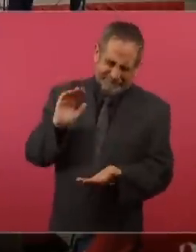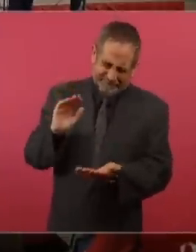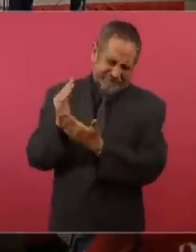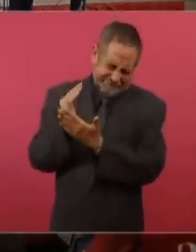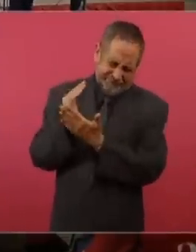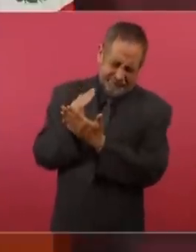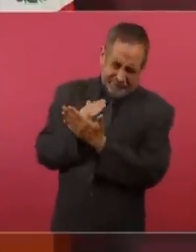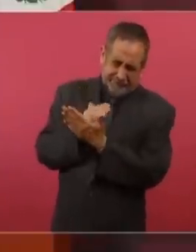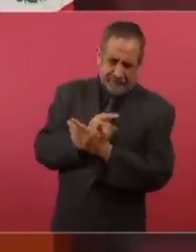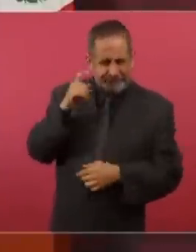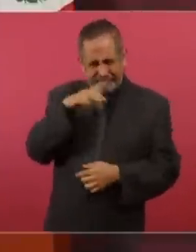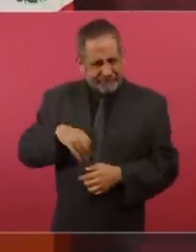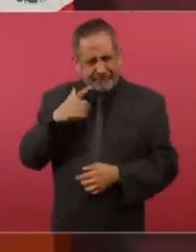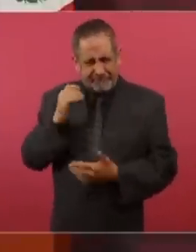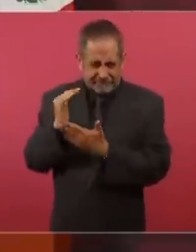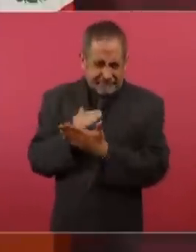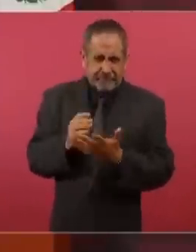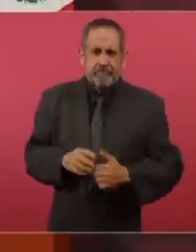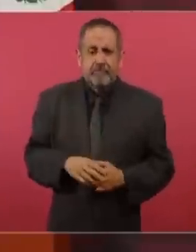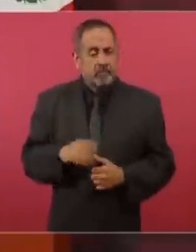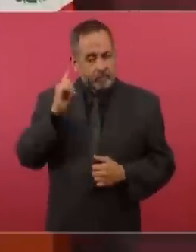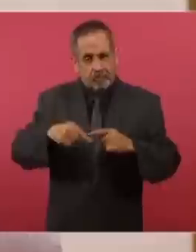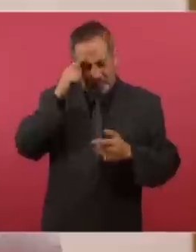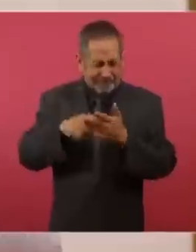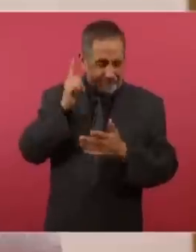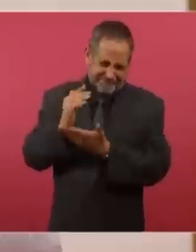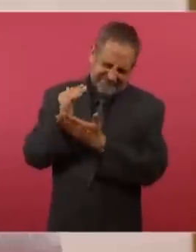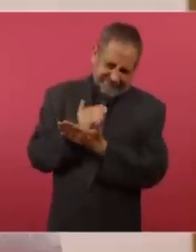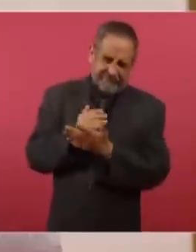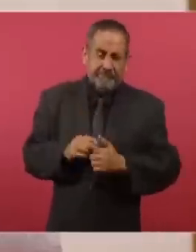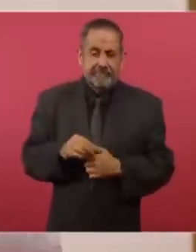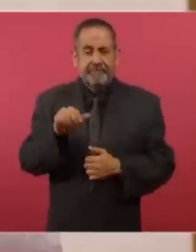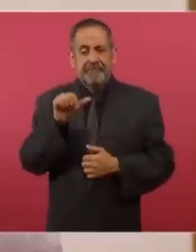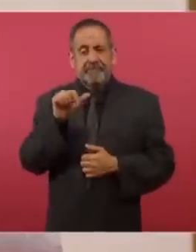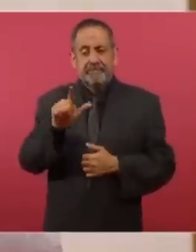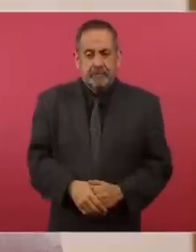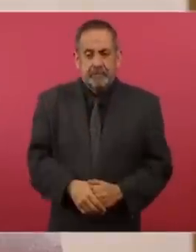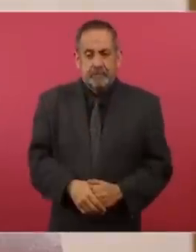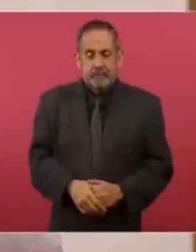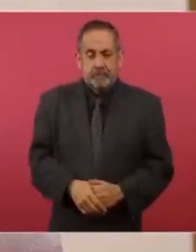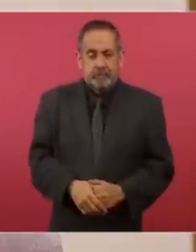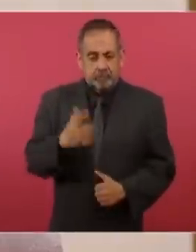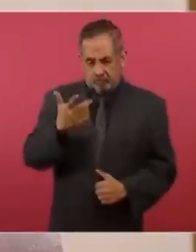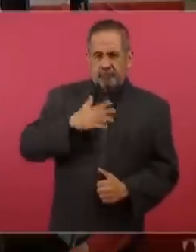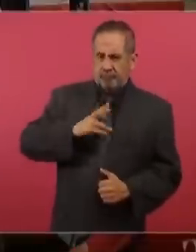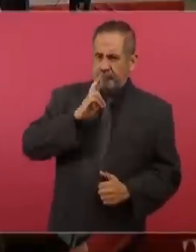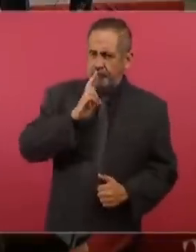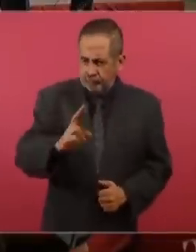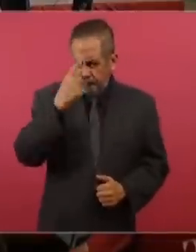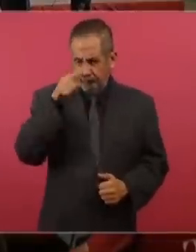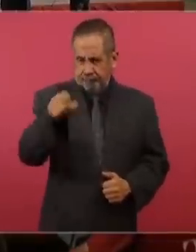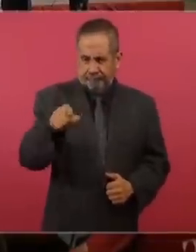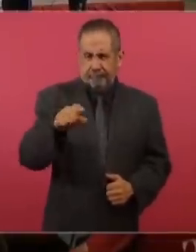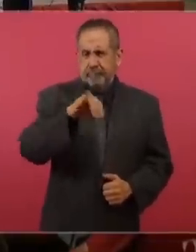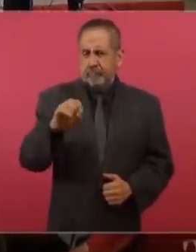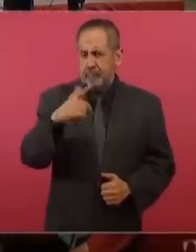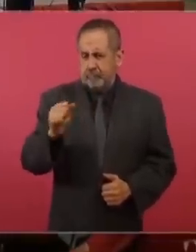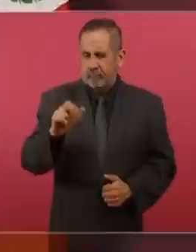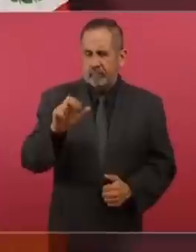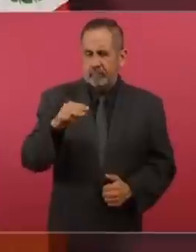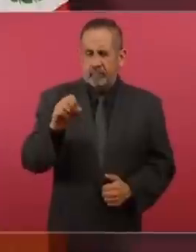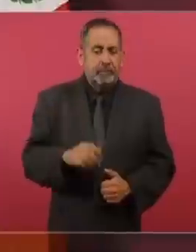Nos ha costado, y yo espero reducir más el número de homicidios, a 17%. Esta es la respuesta a Jorge